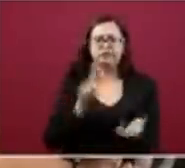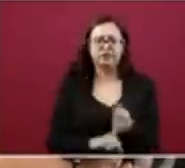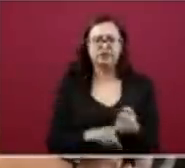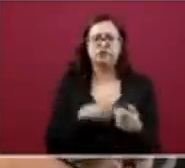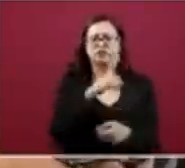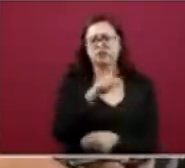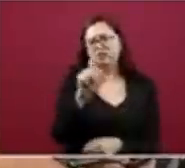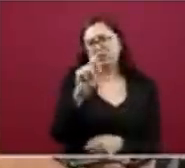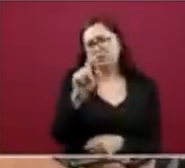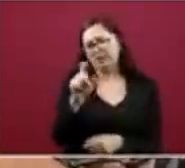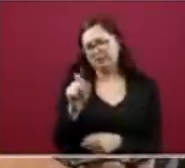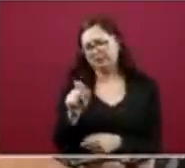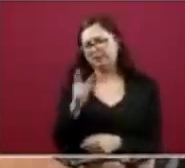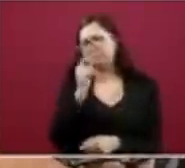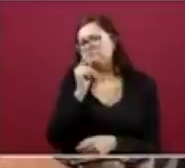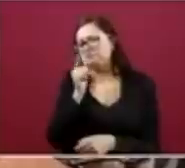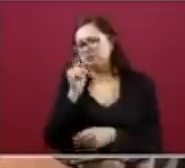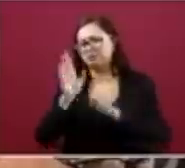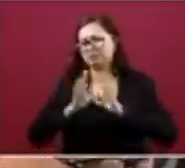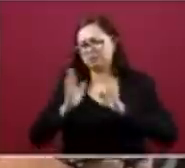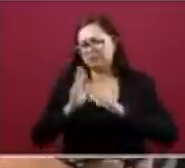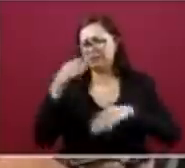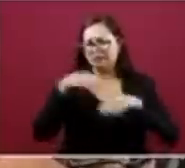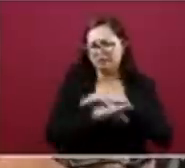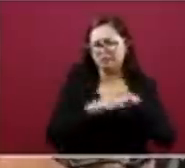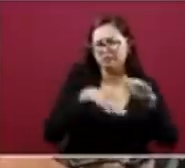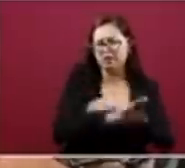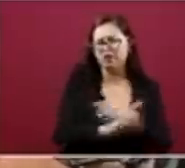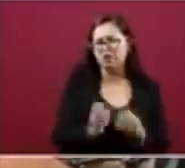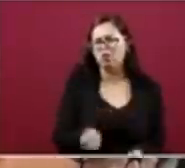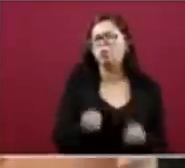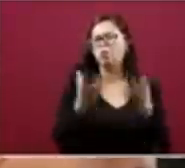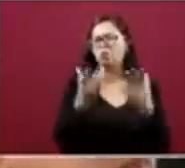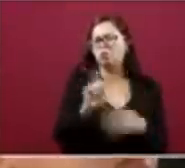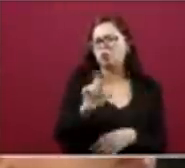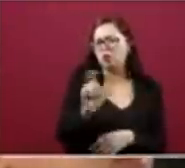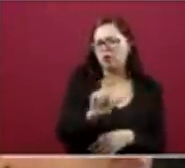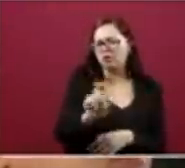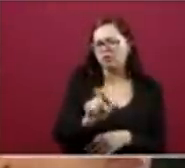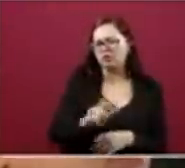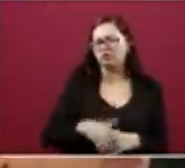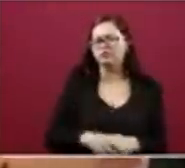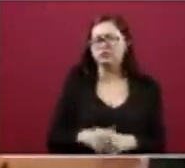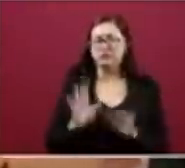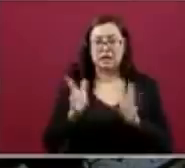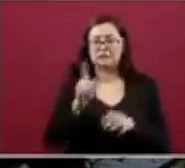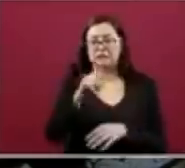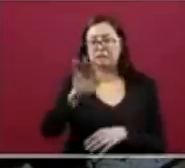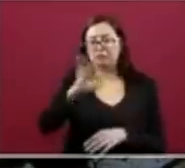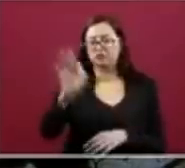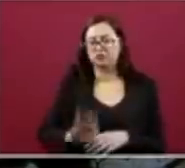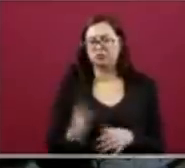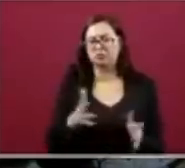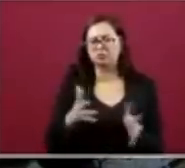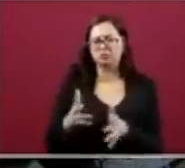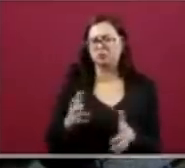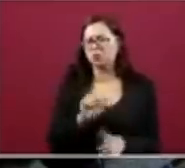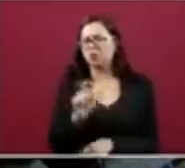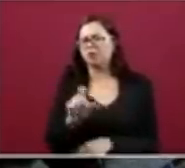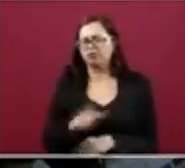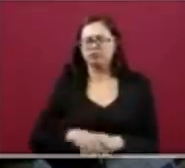elementos que comentó, y bueno, cuánto quedaría funcionando al 100% la Guardia Nacional. Gracias. Muy bien.